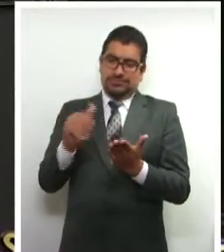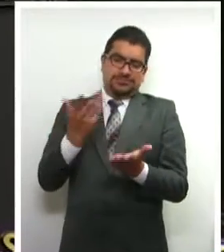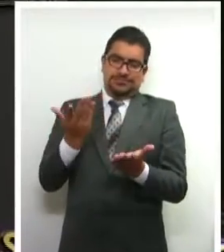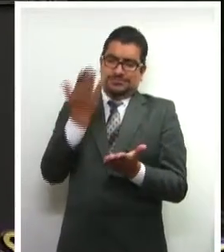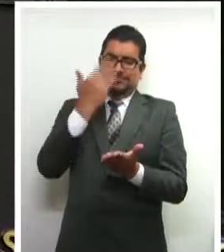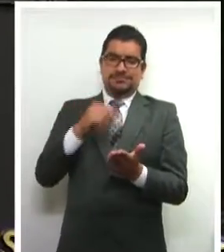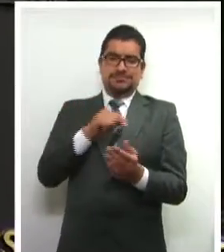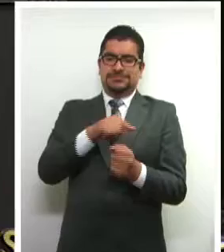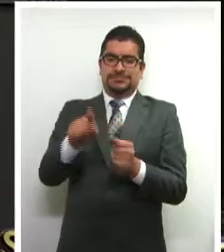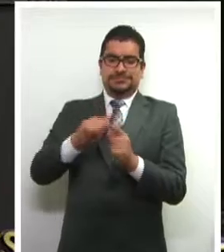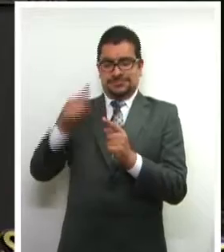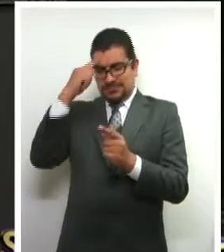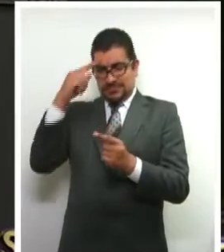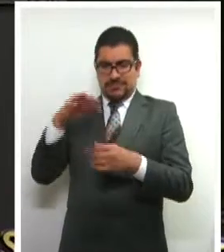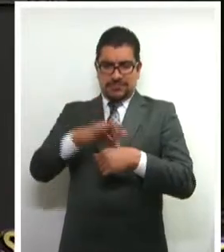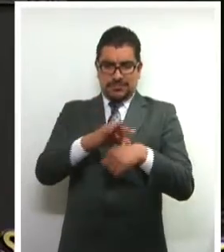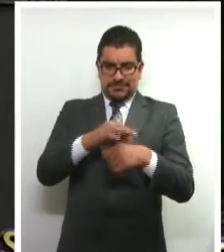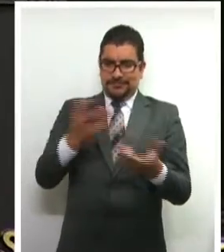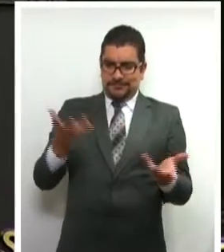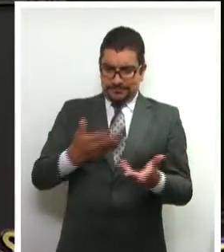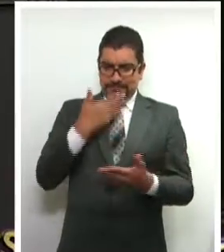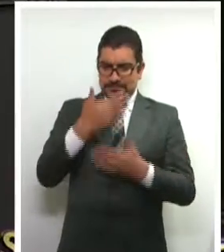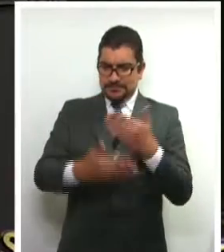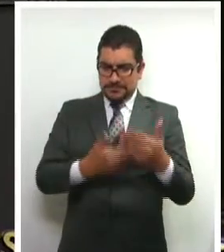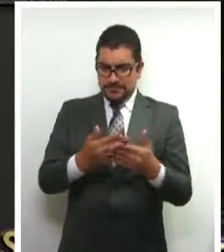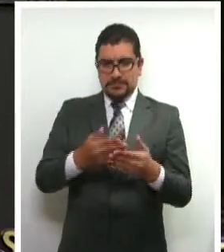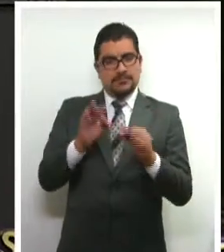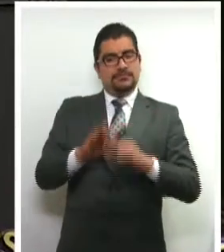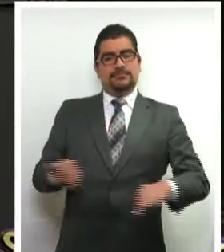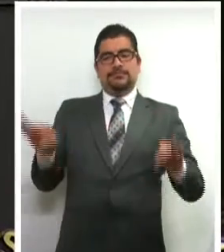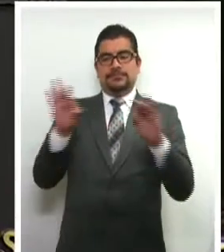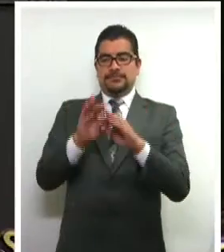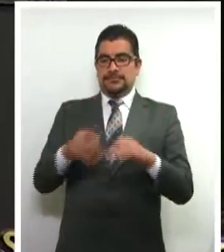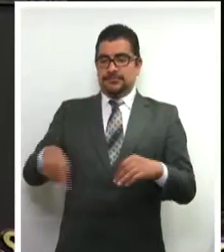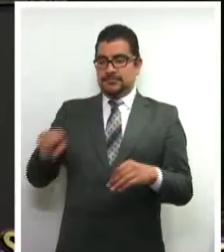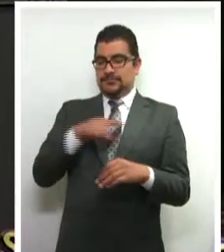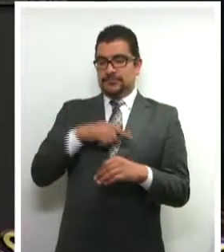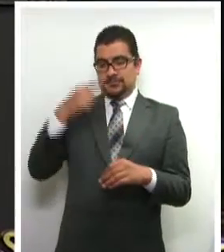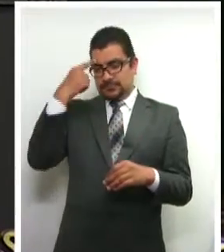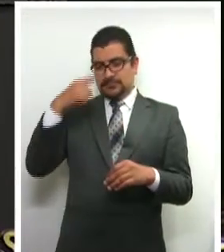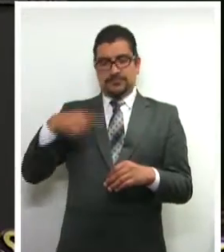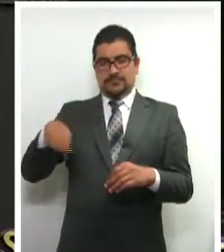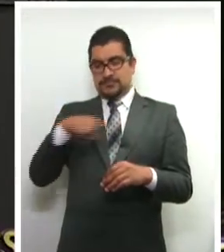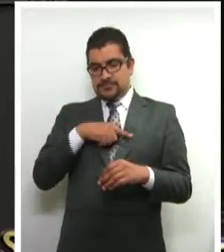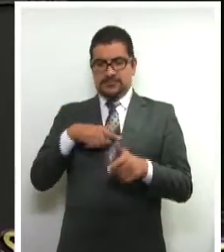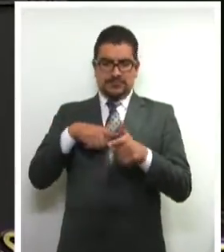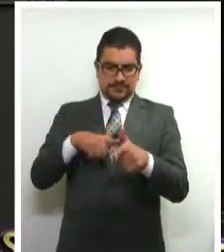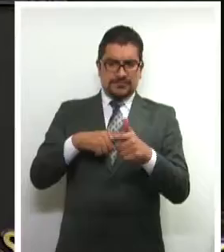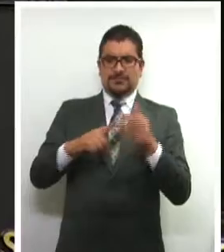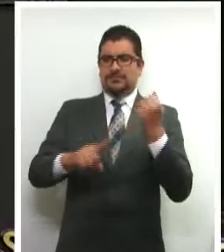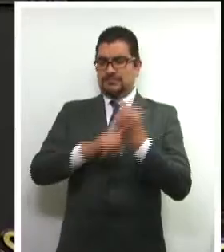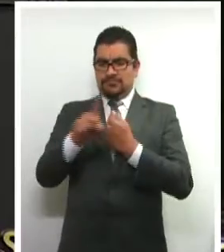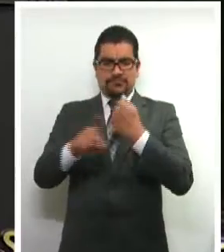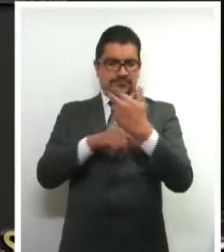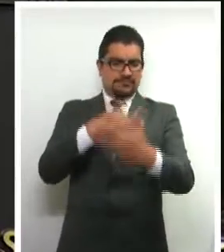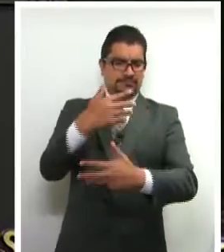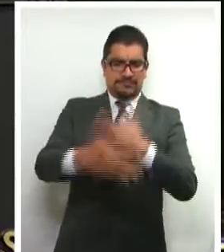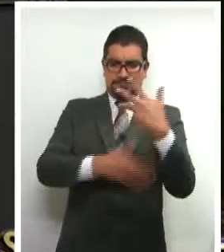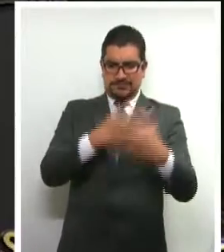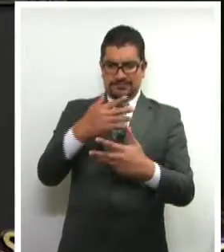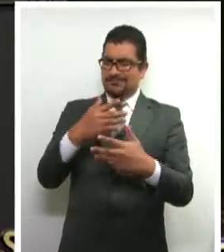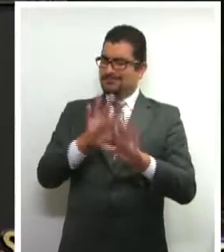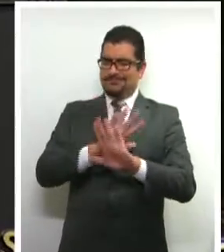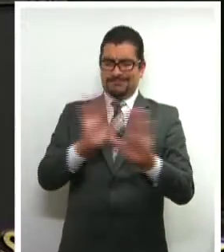cabo en el terreno de los hechos. Por eso es importante que, para no seguir peloteando tan graves problemas, esto